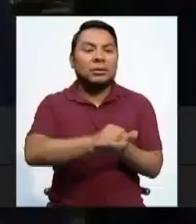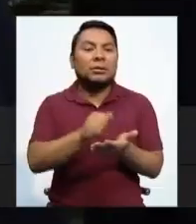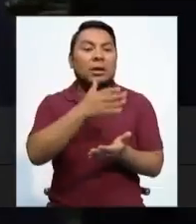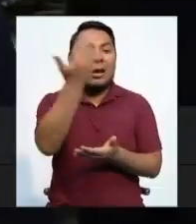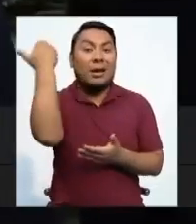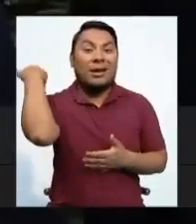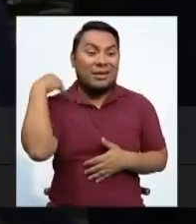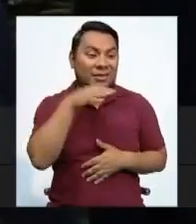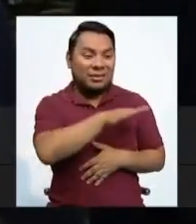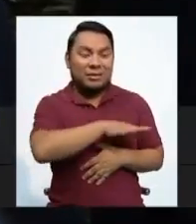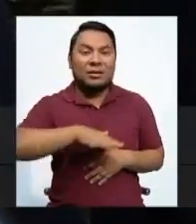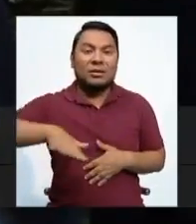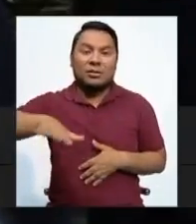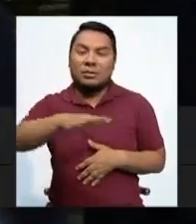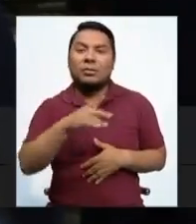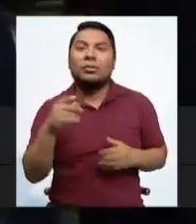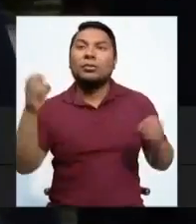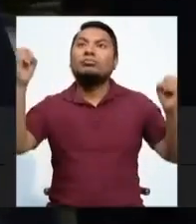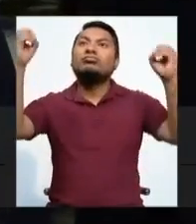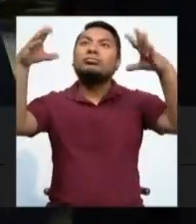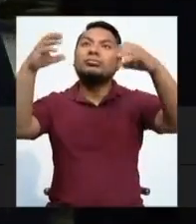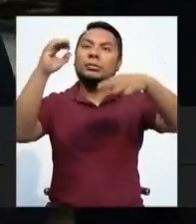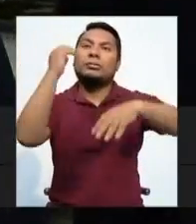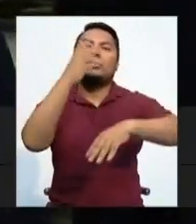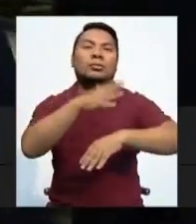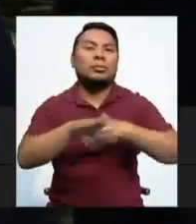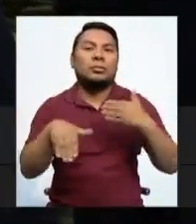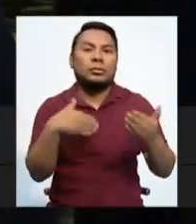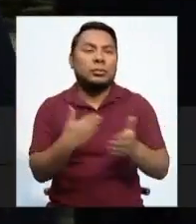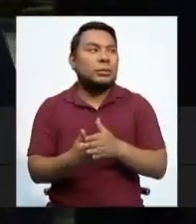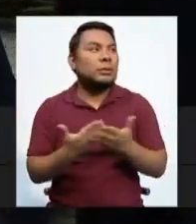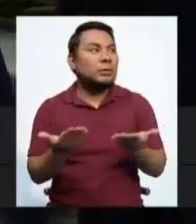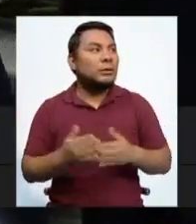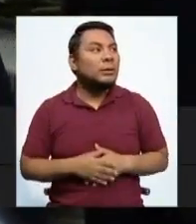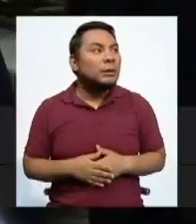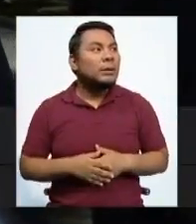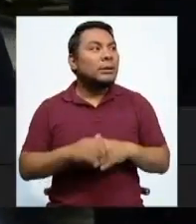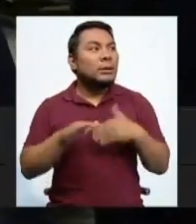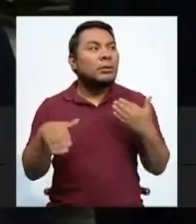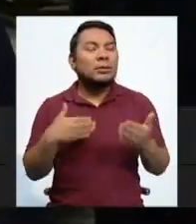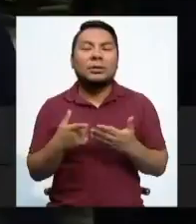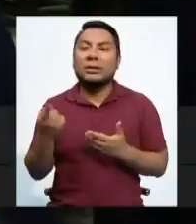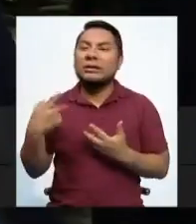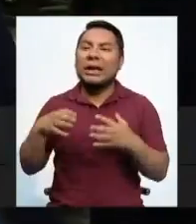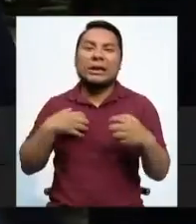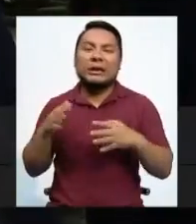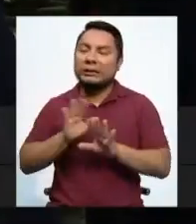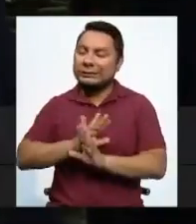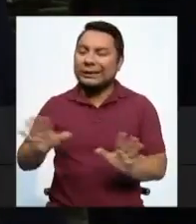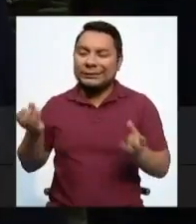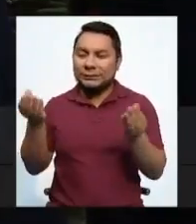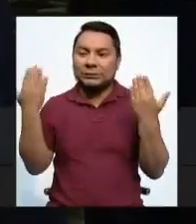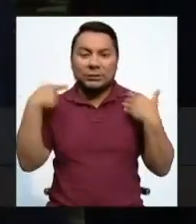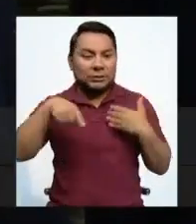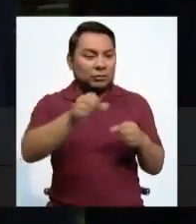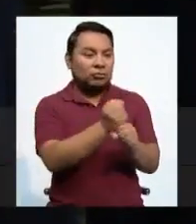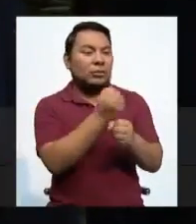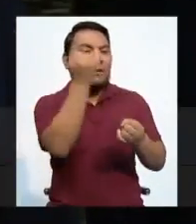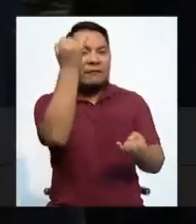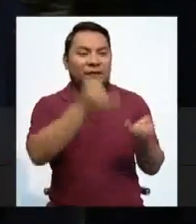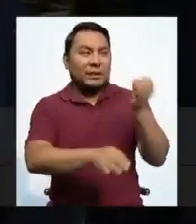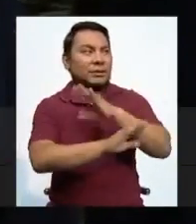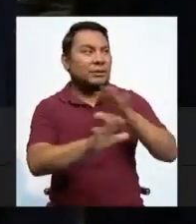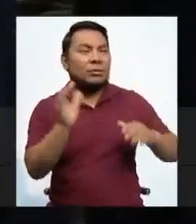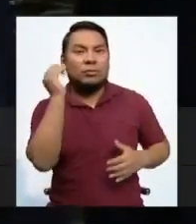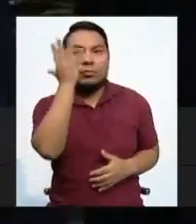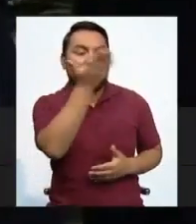que era sumamente bella, con iluminaciones, etcétera. Pero no importa, ya no hay que quejarnos, simplemente ya la obra está concluida y es muy